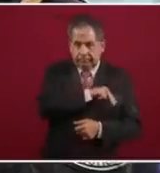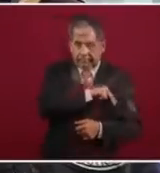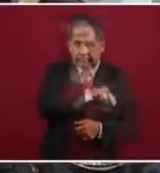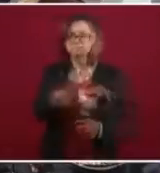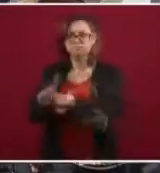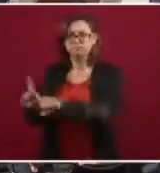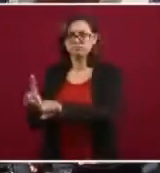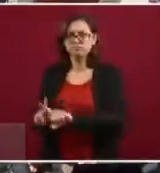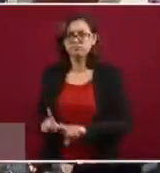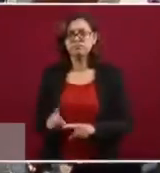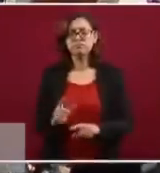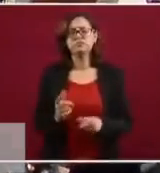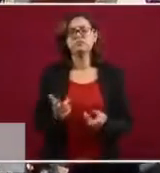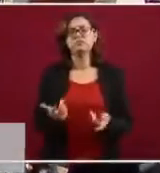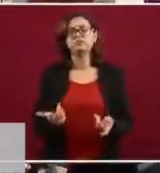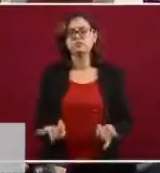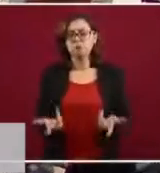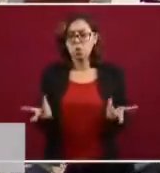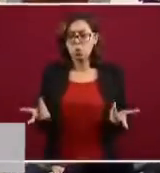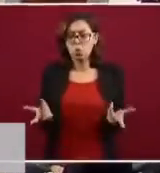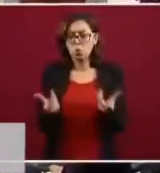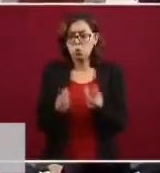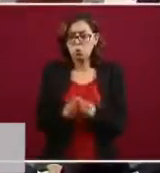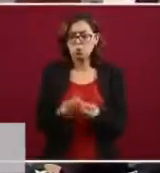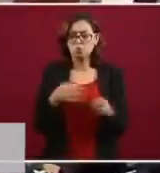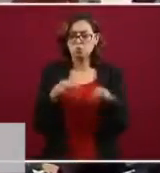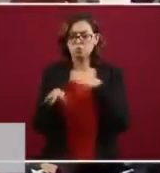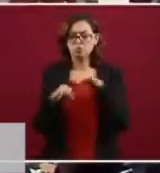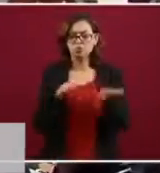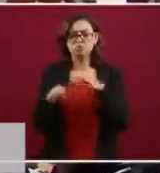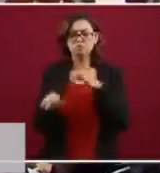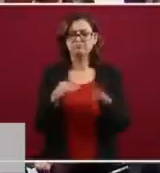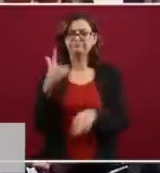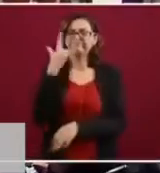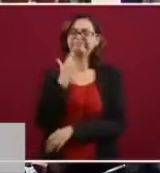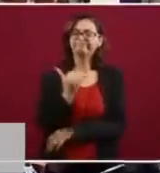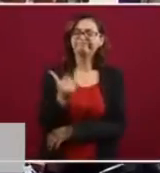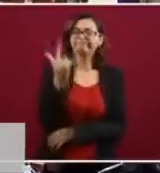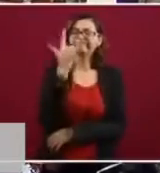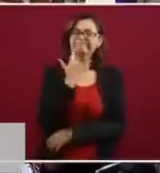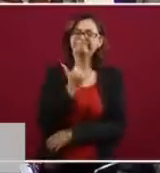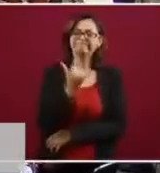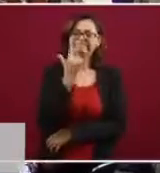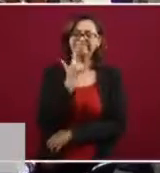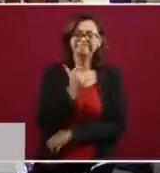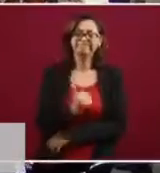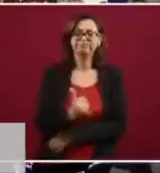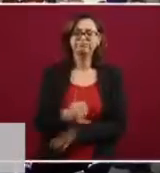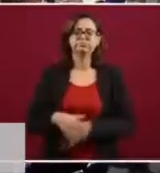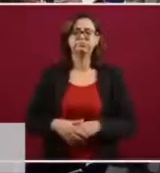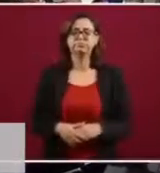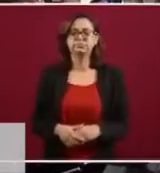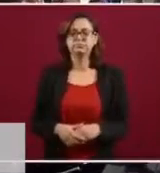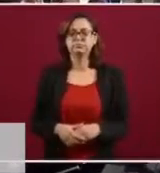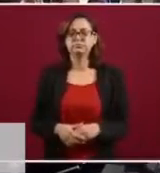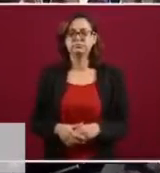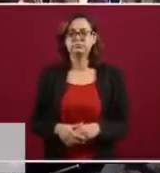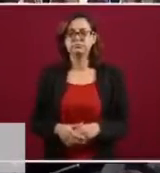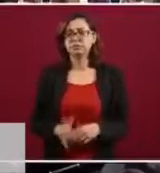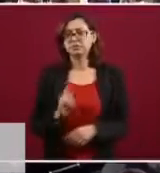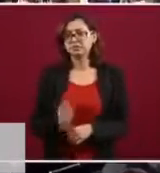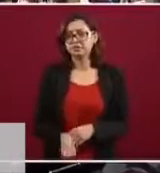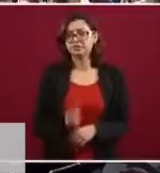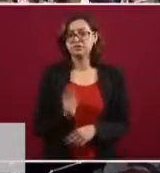reclutas. Finaliza el presidente de México afirmando que todos los días trabaja de manera coordinada con la Secretaría de la Marina,